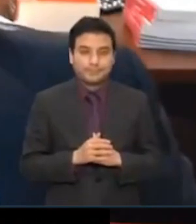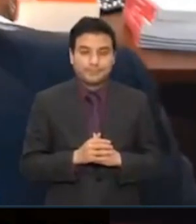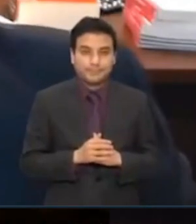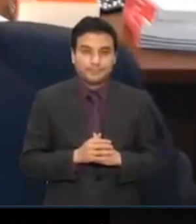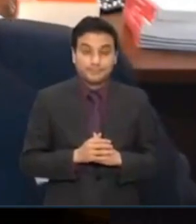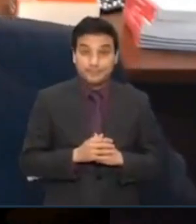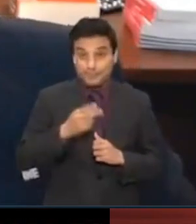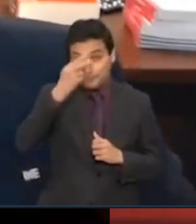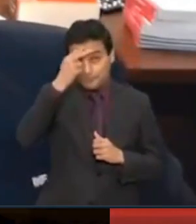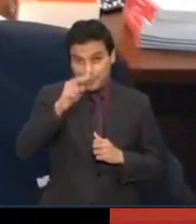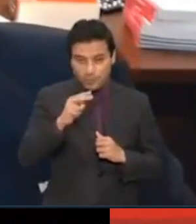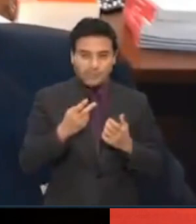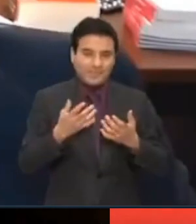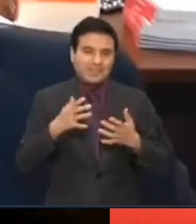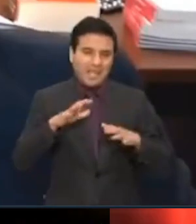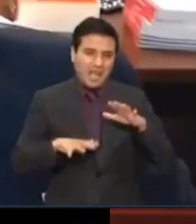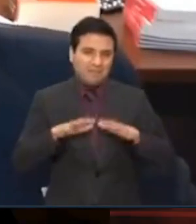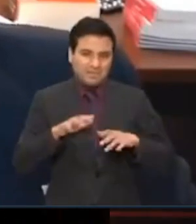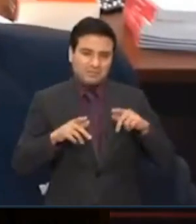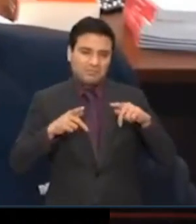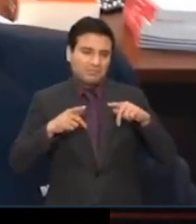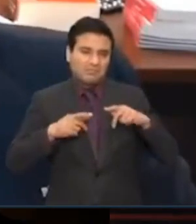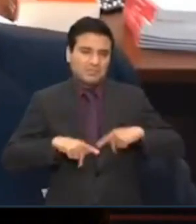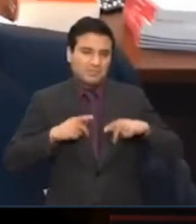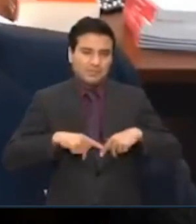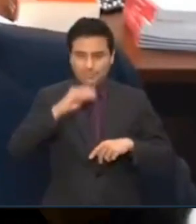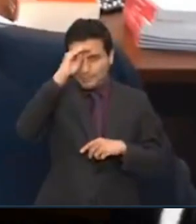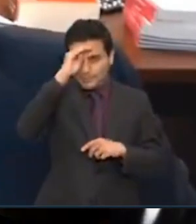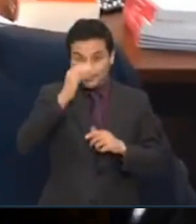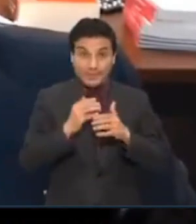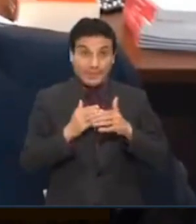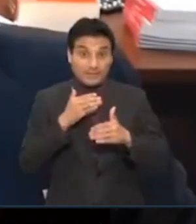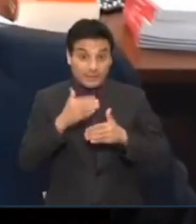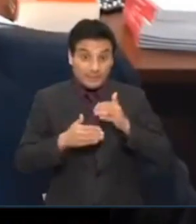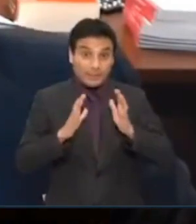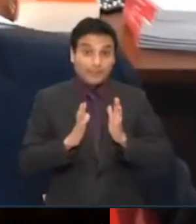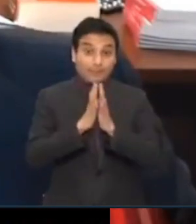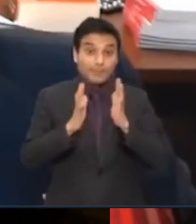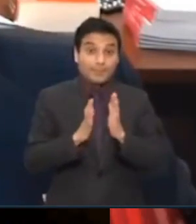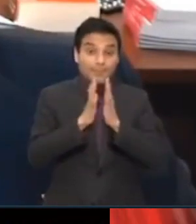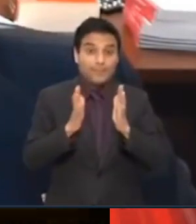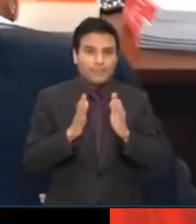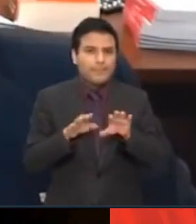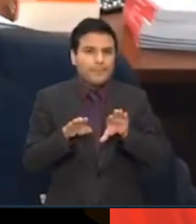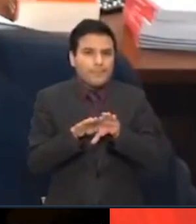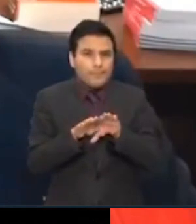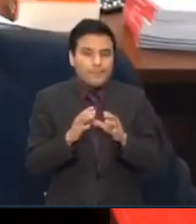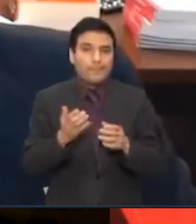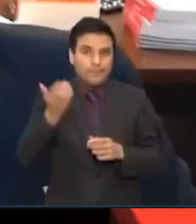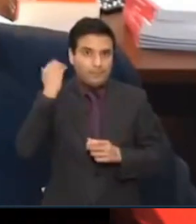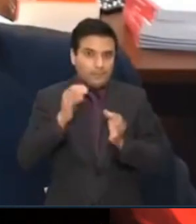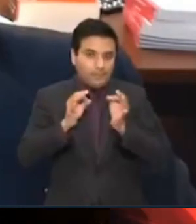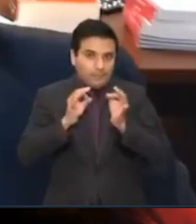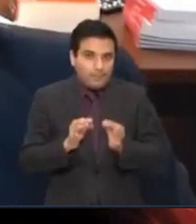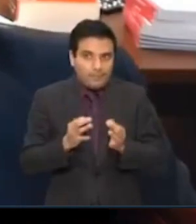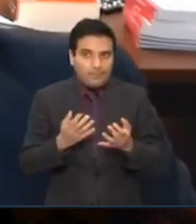En México, a veces se olvida de manera malintencionada que el tránsito a la democracia implicó el ir resolviendo el problema de una representación efectiva que